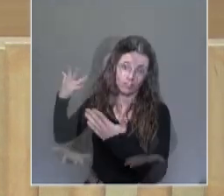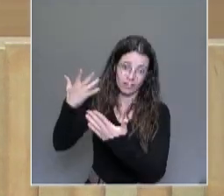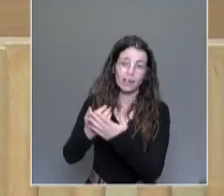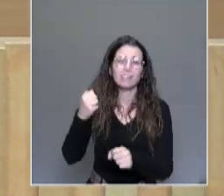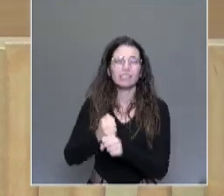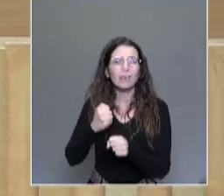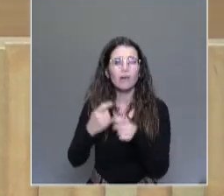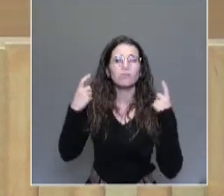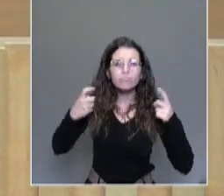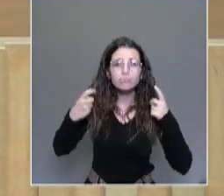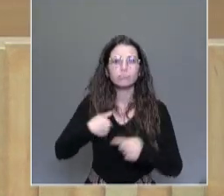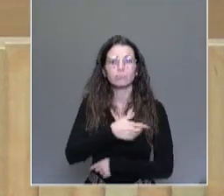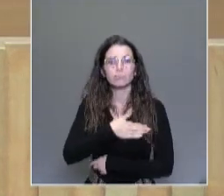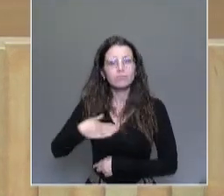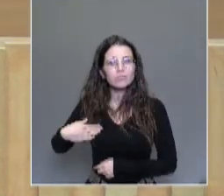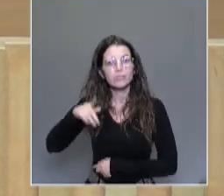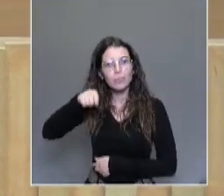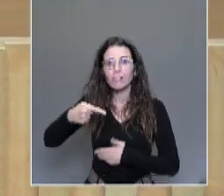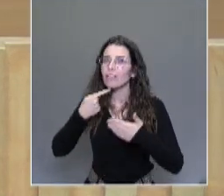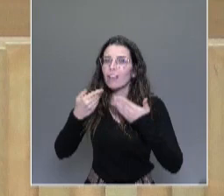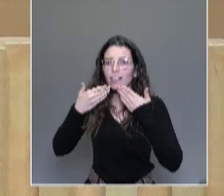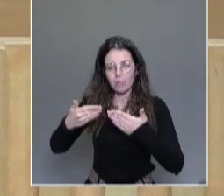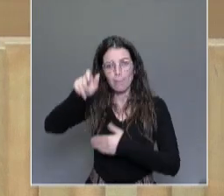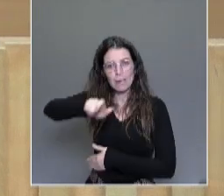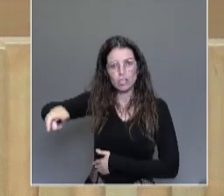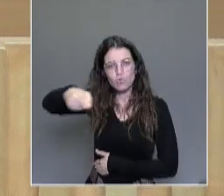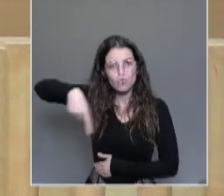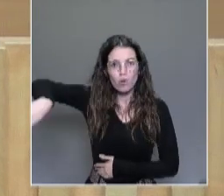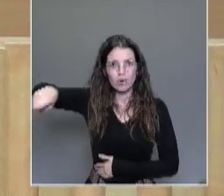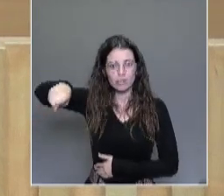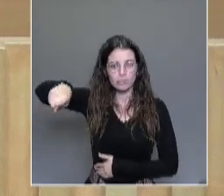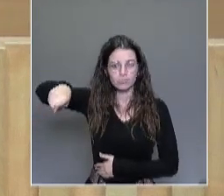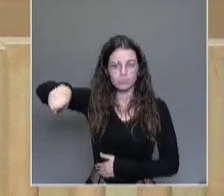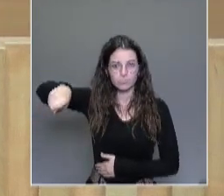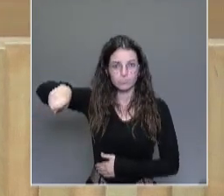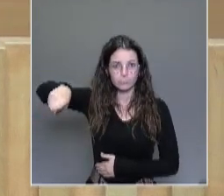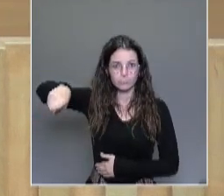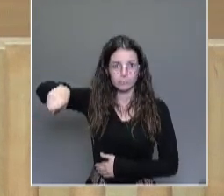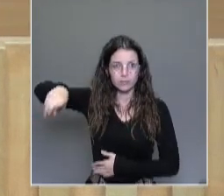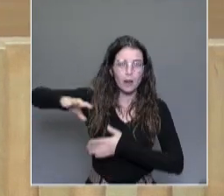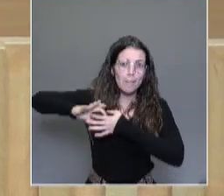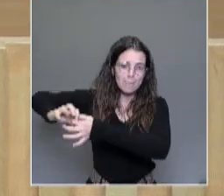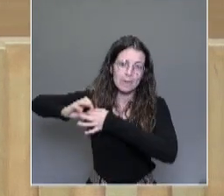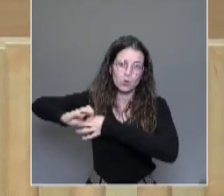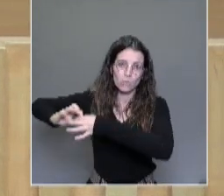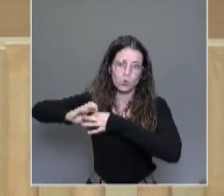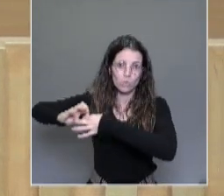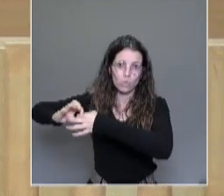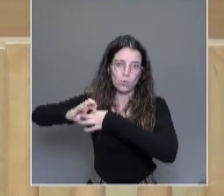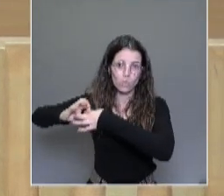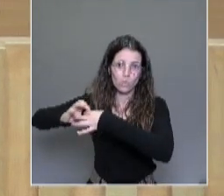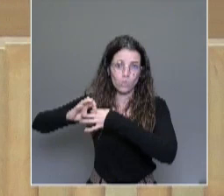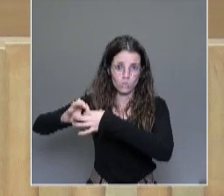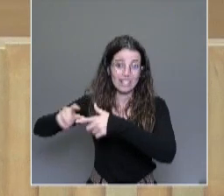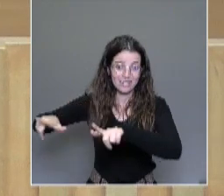servicio Yo también quiero agradecer y reconocer todas las personas que han estado habéis estado vinculadas con esa con esta